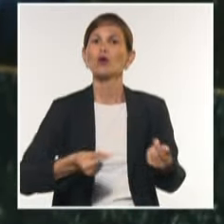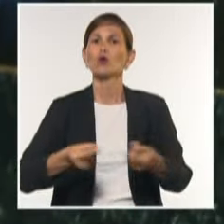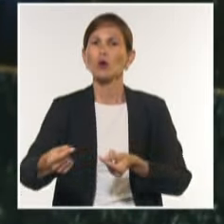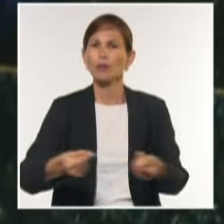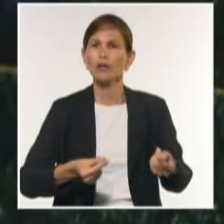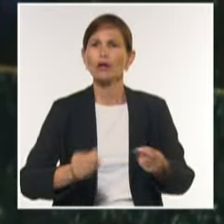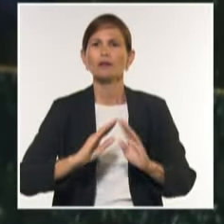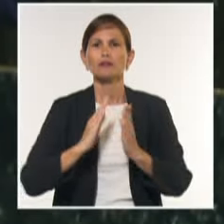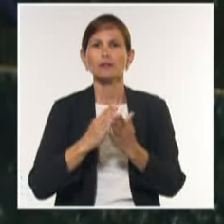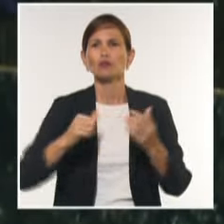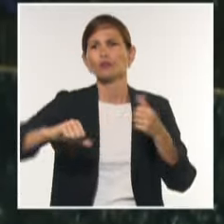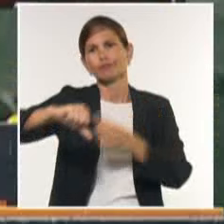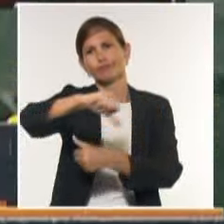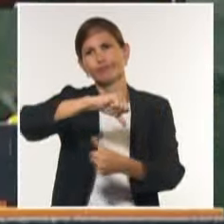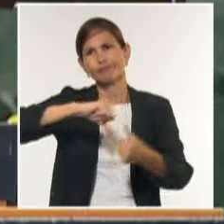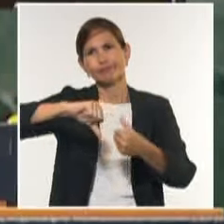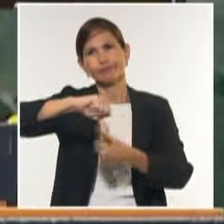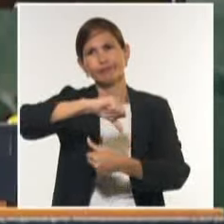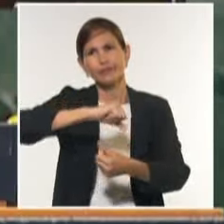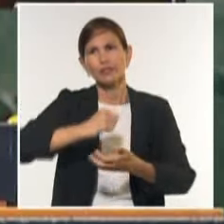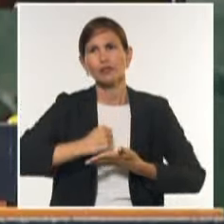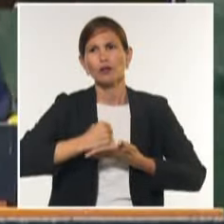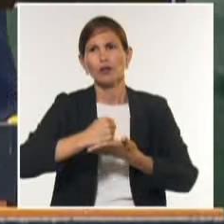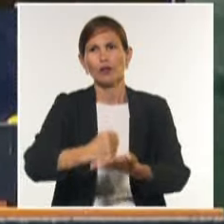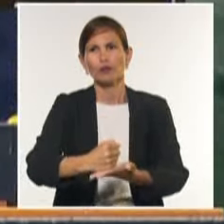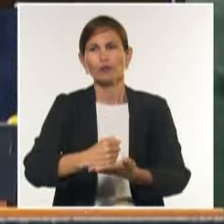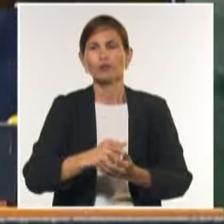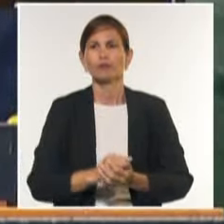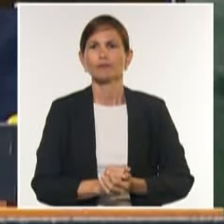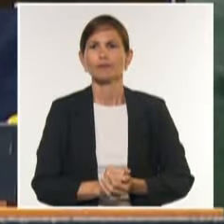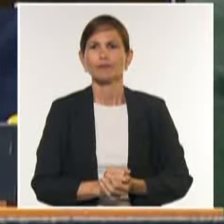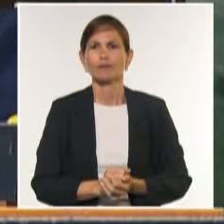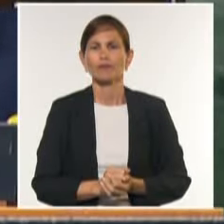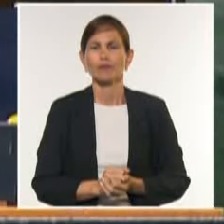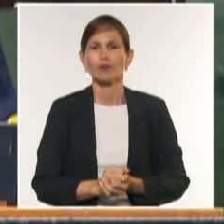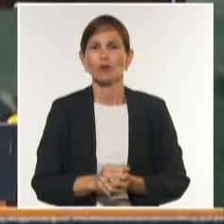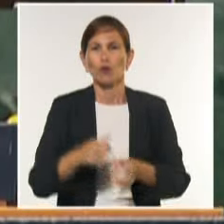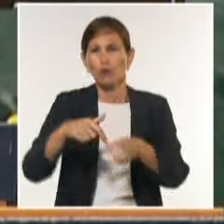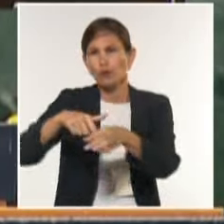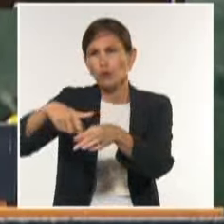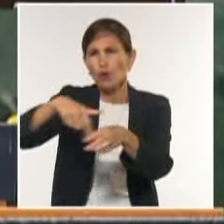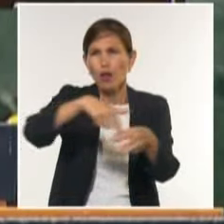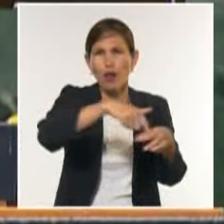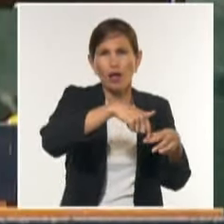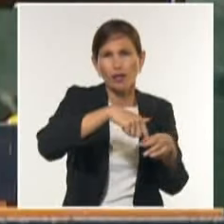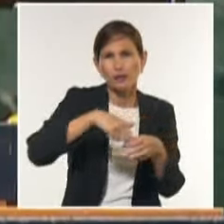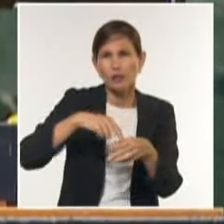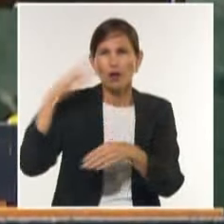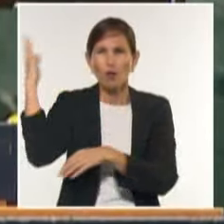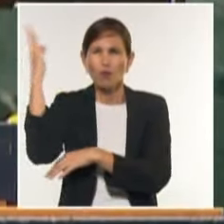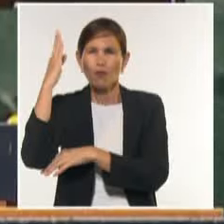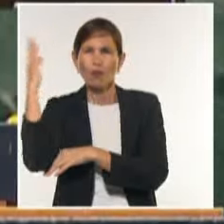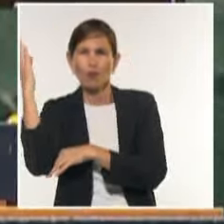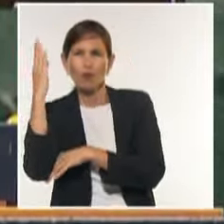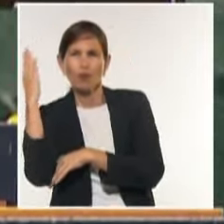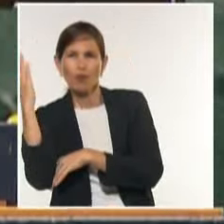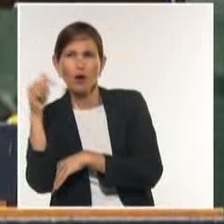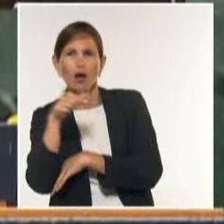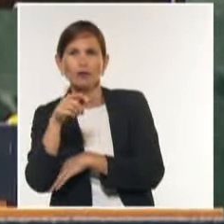todo Caribe. Cuando las islas comparten tormentas, debemos